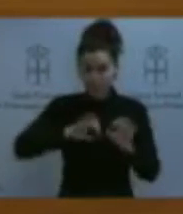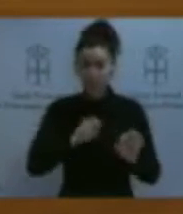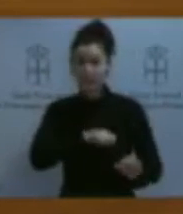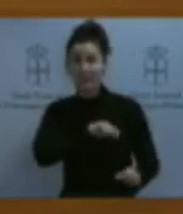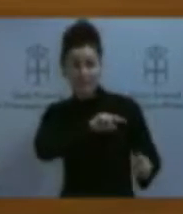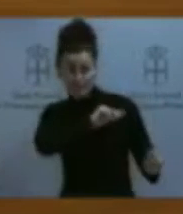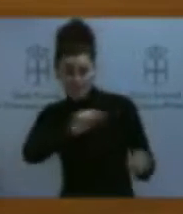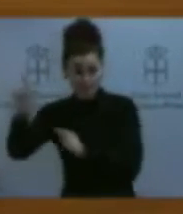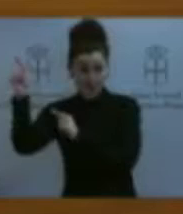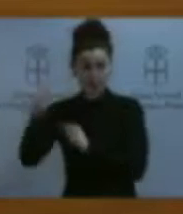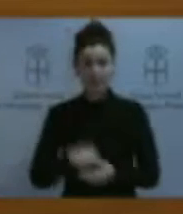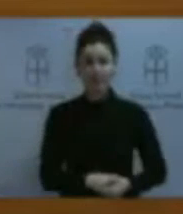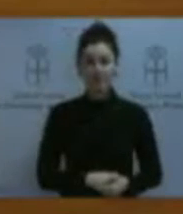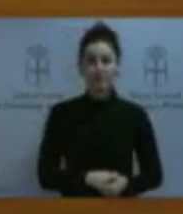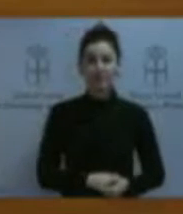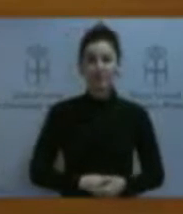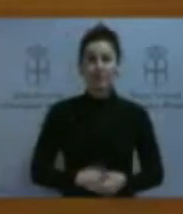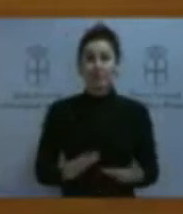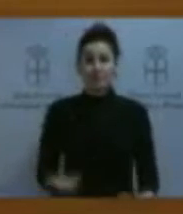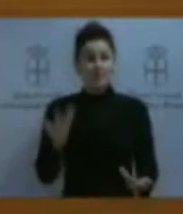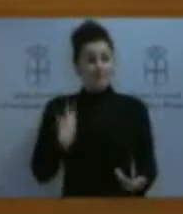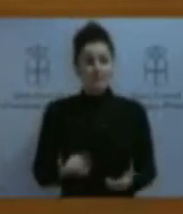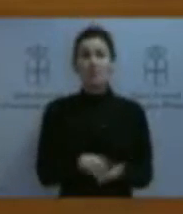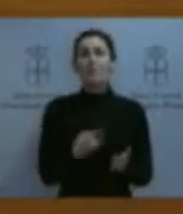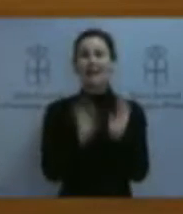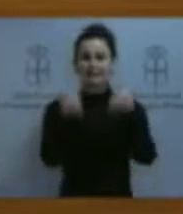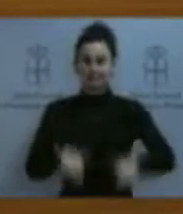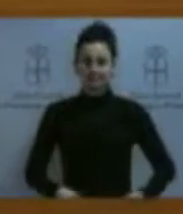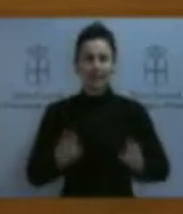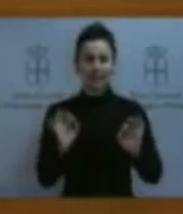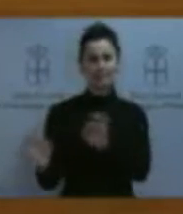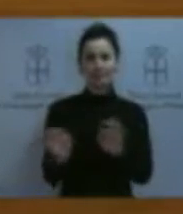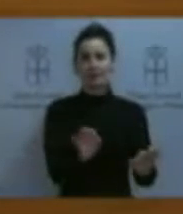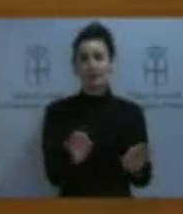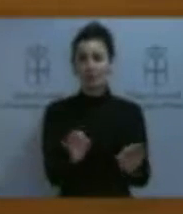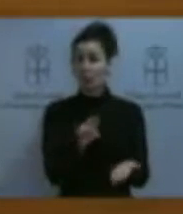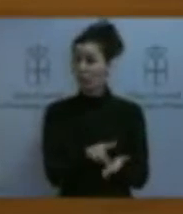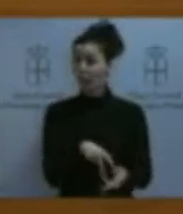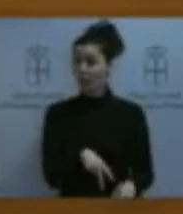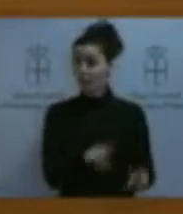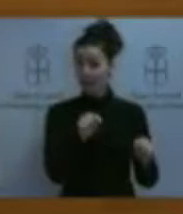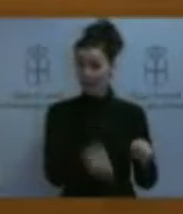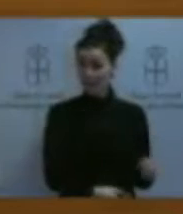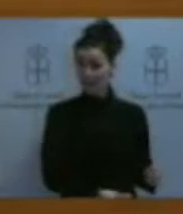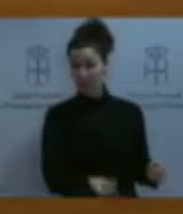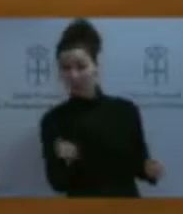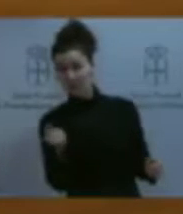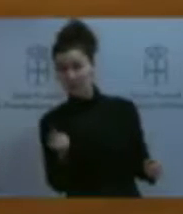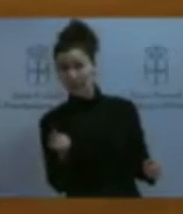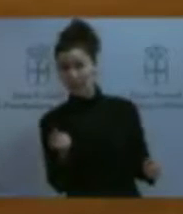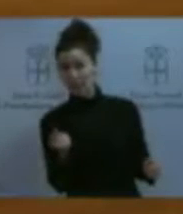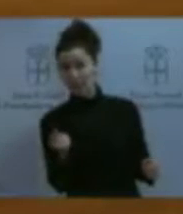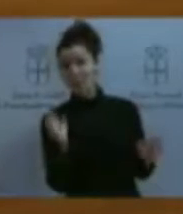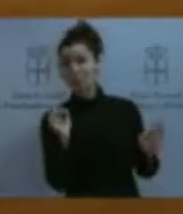Ese fue el plan de retorno. Una vez que marcharon, lo que nos encontramos es que no solo marchaban, sino que se les quitaba el derecho a voto. Y aquí el Partido Popular y el Partido